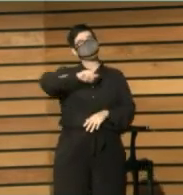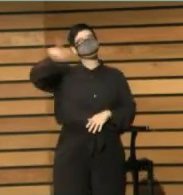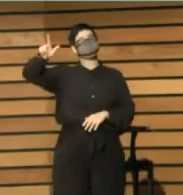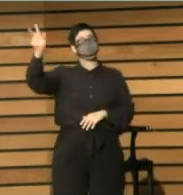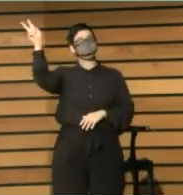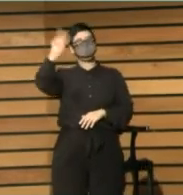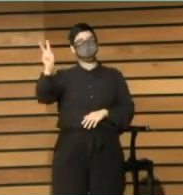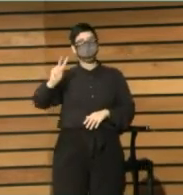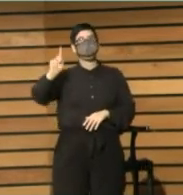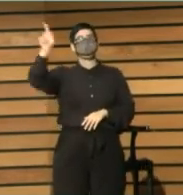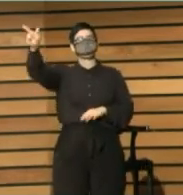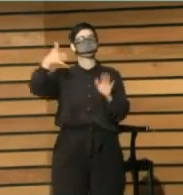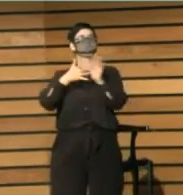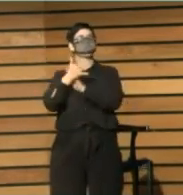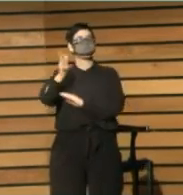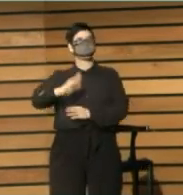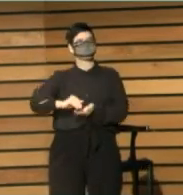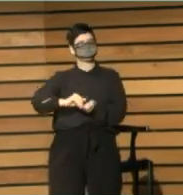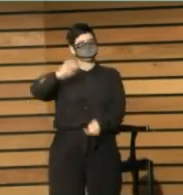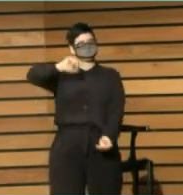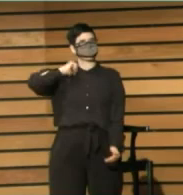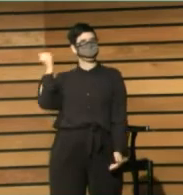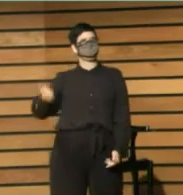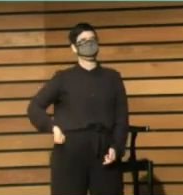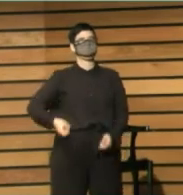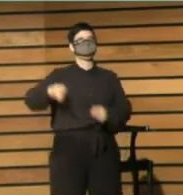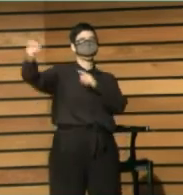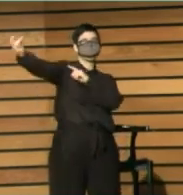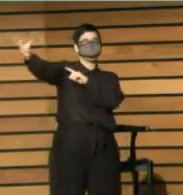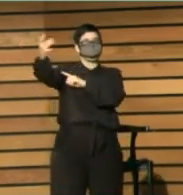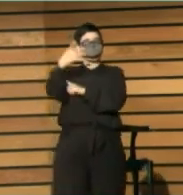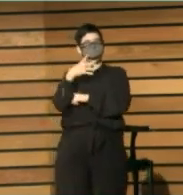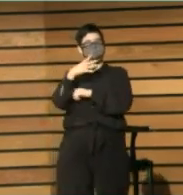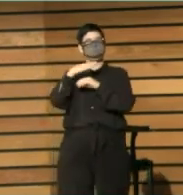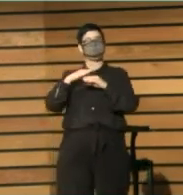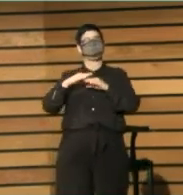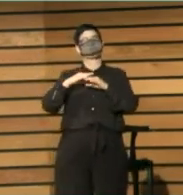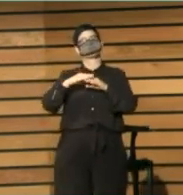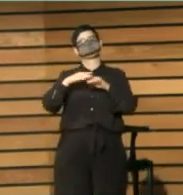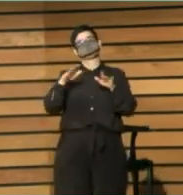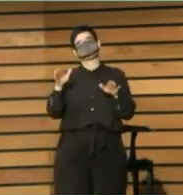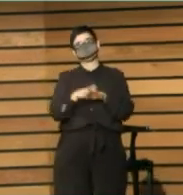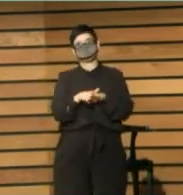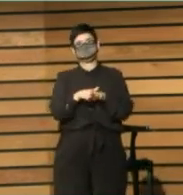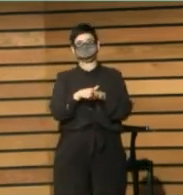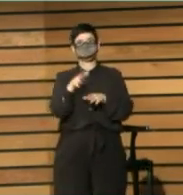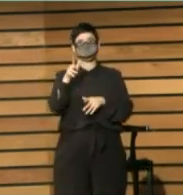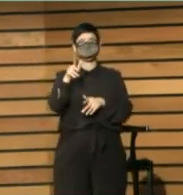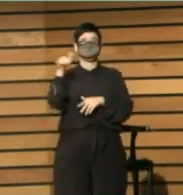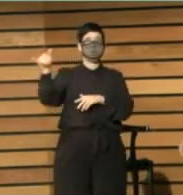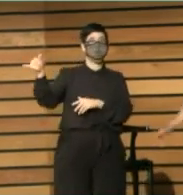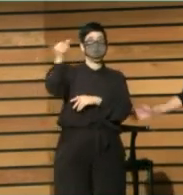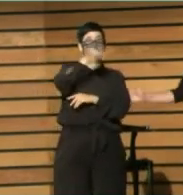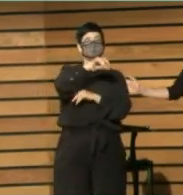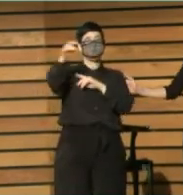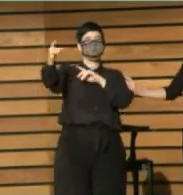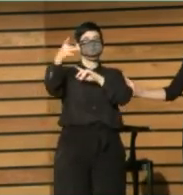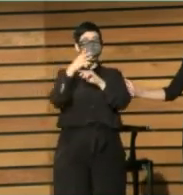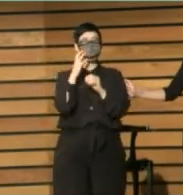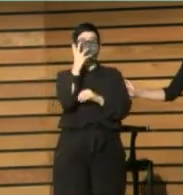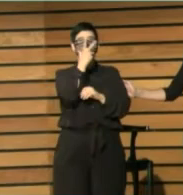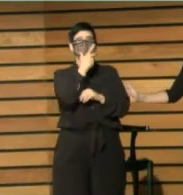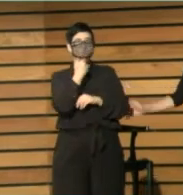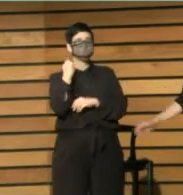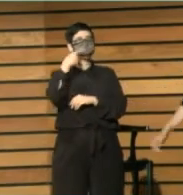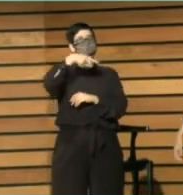hecho fortuna, envió por el correo aéreo de entonces un cuento que se llamaba «Gustavito tenía un centavito», que